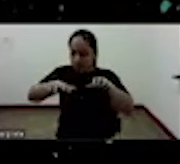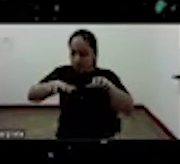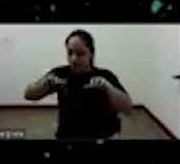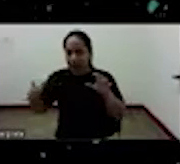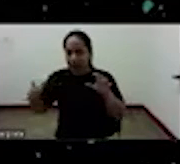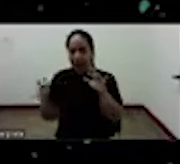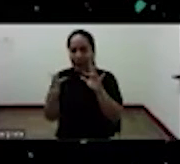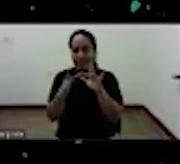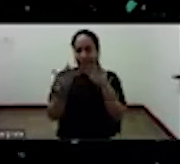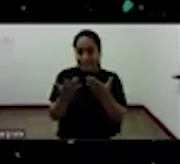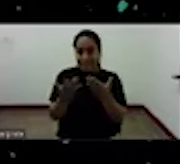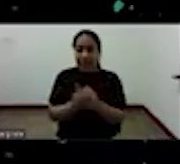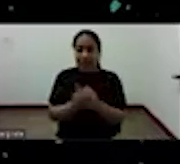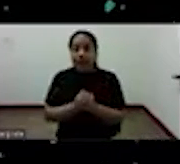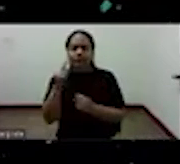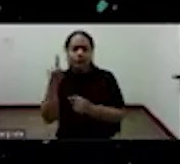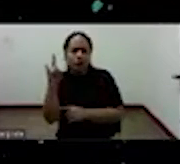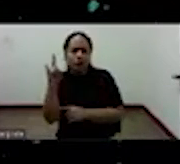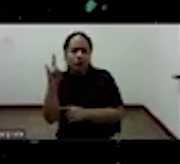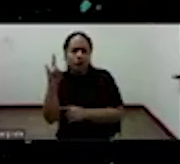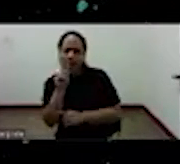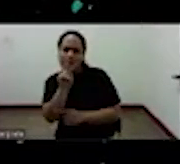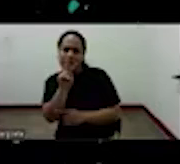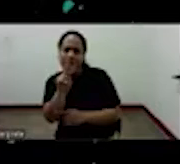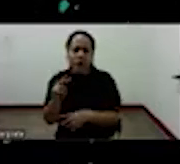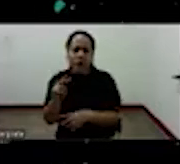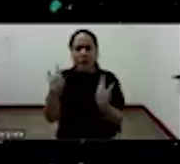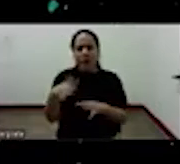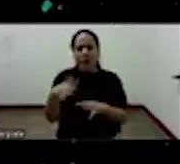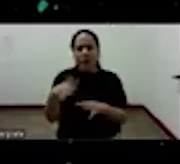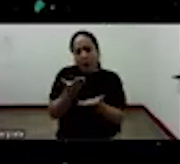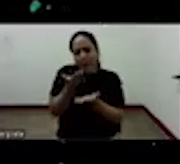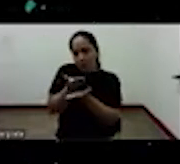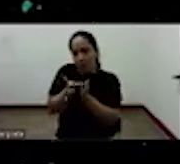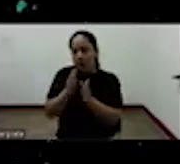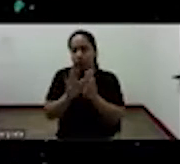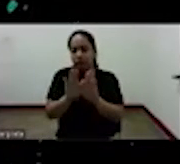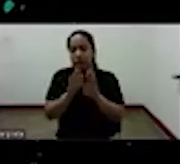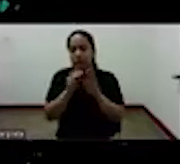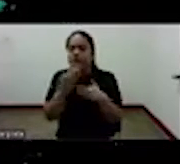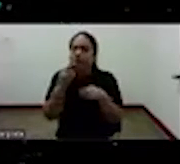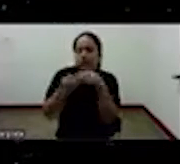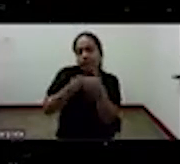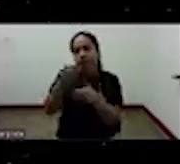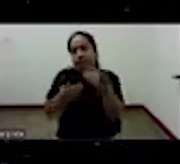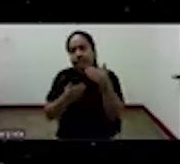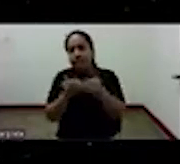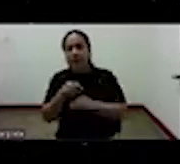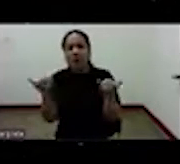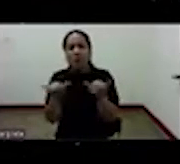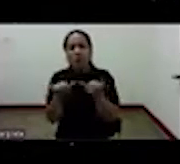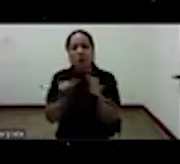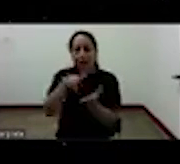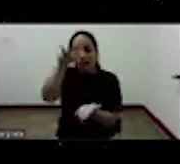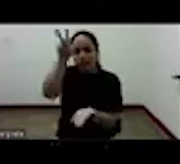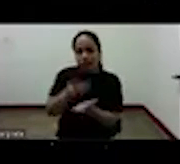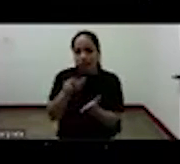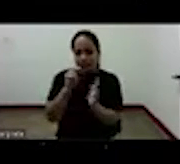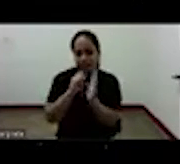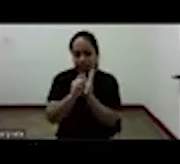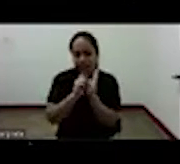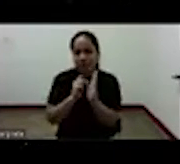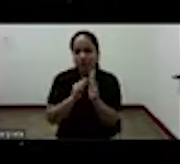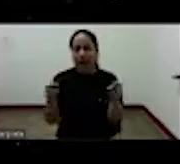Esto es una escucha, yo llamo este tipo de propuestas en cierta medida un un manifiesto de la plástica